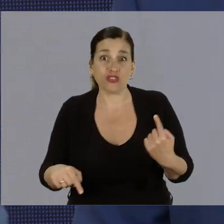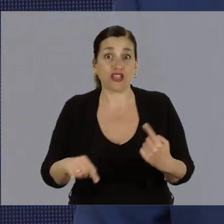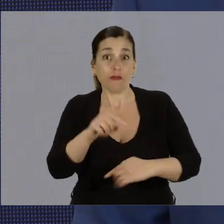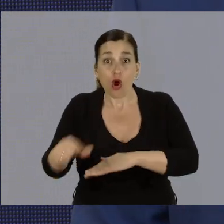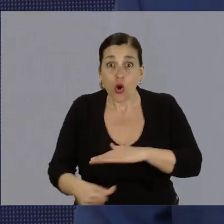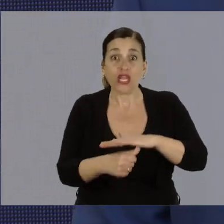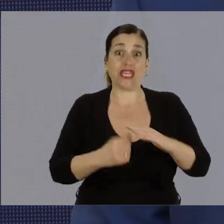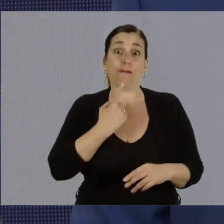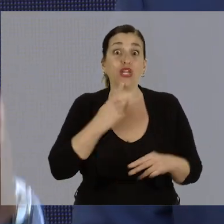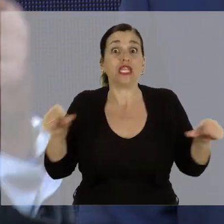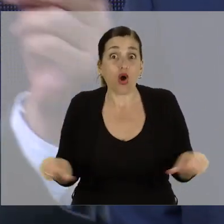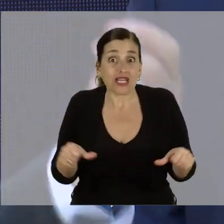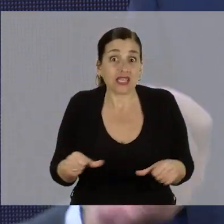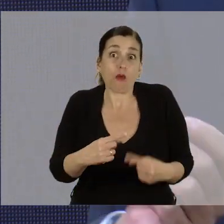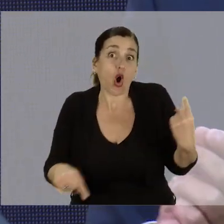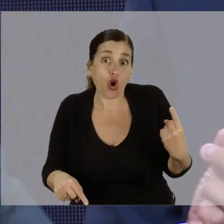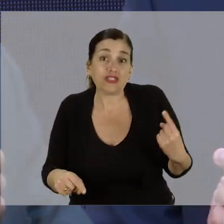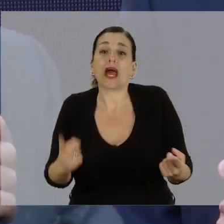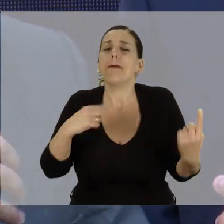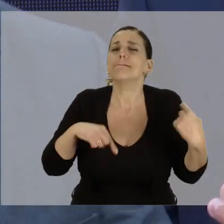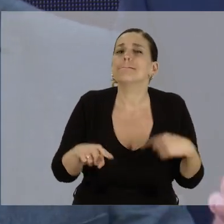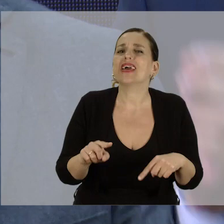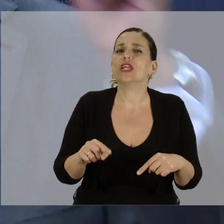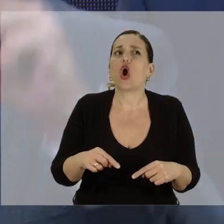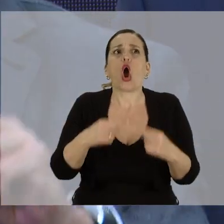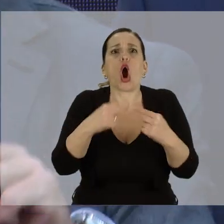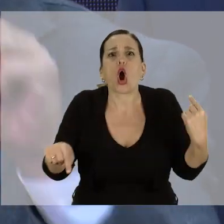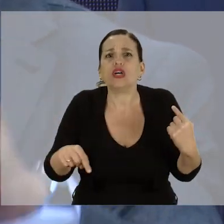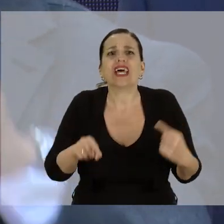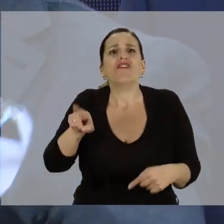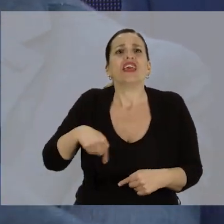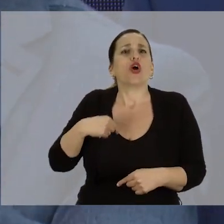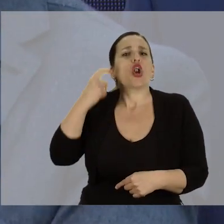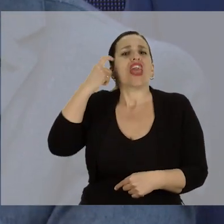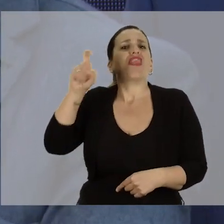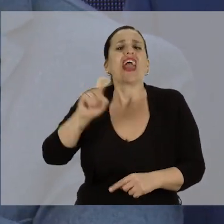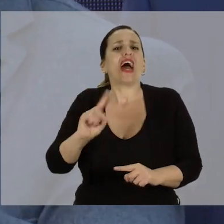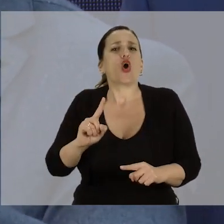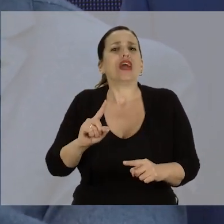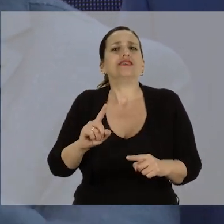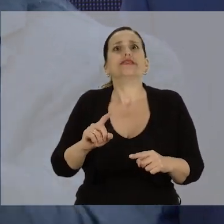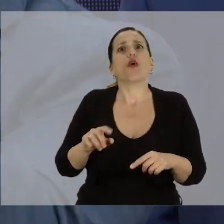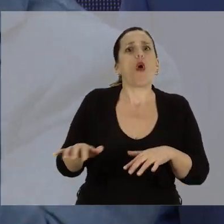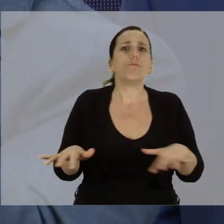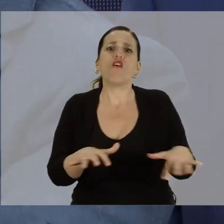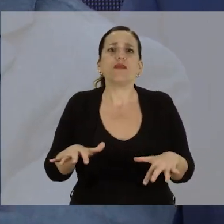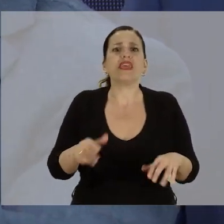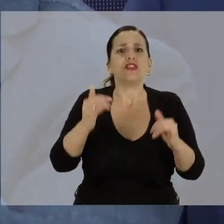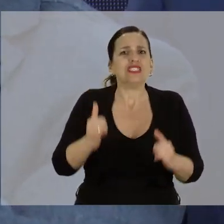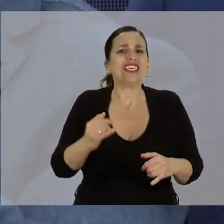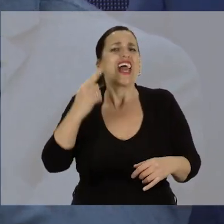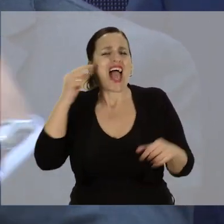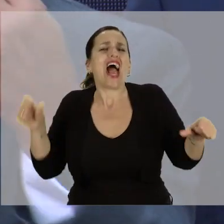políticos, que tenemos acción, pero acción basada en ideas, no es